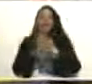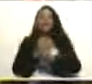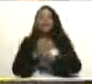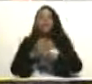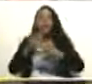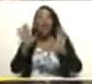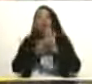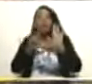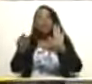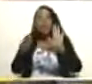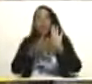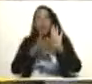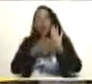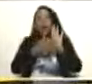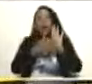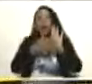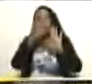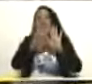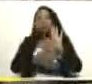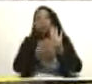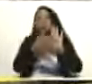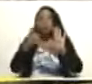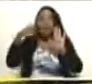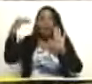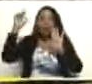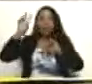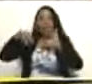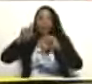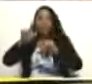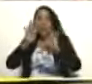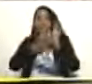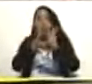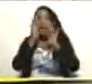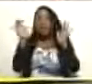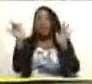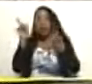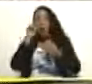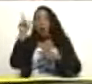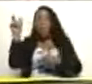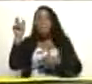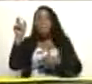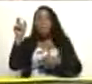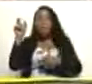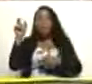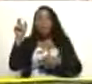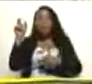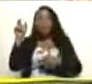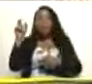porque la Constitución fue derogada aquel 12 de abril por Carmona Estanga.